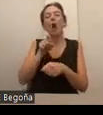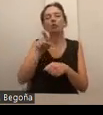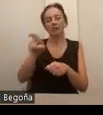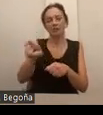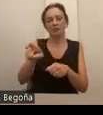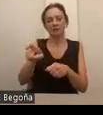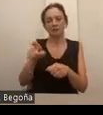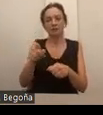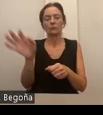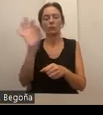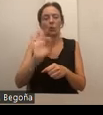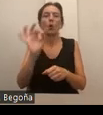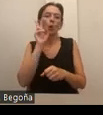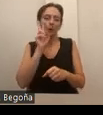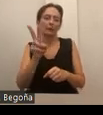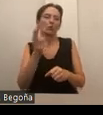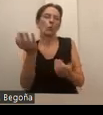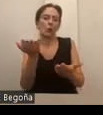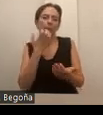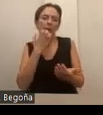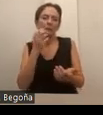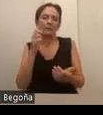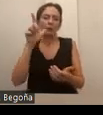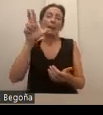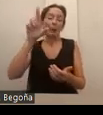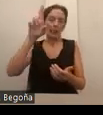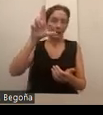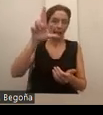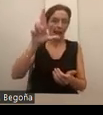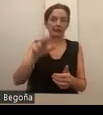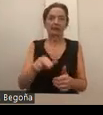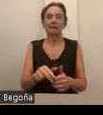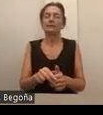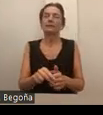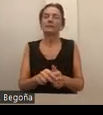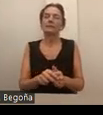antioxidantes. Veremos luego los productos LR que nos pueden ayudar en este sentido.